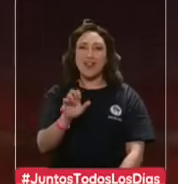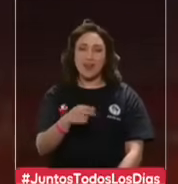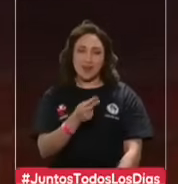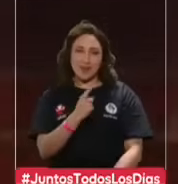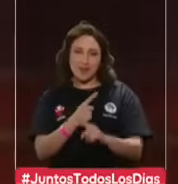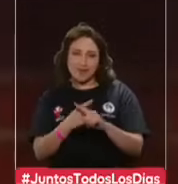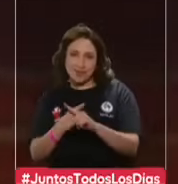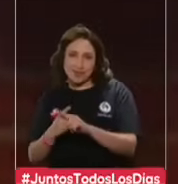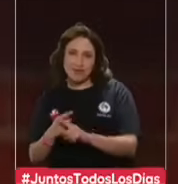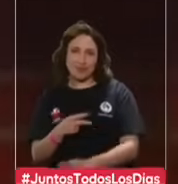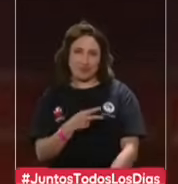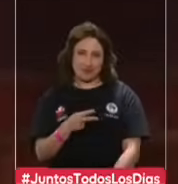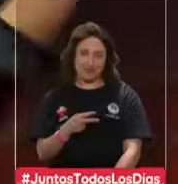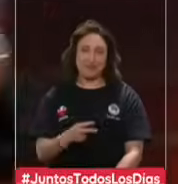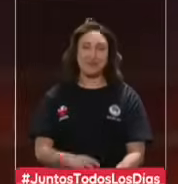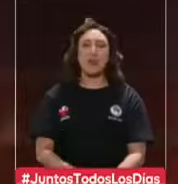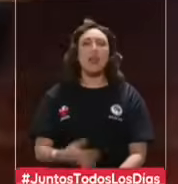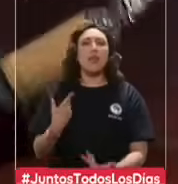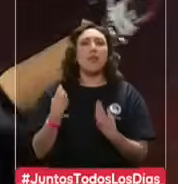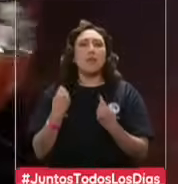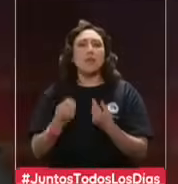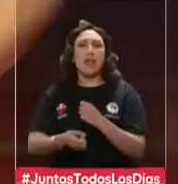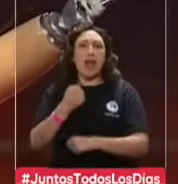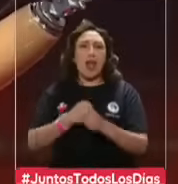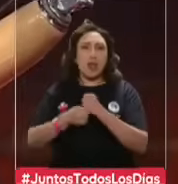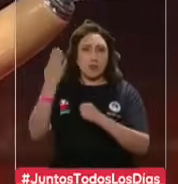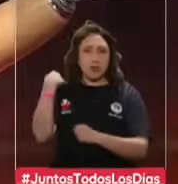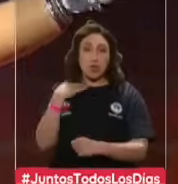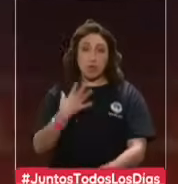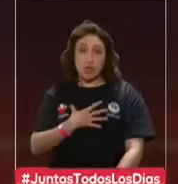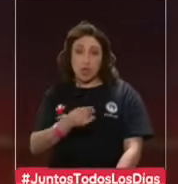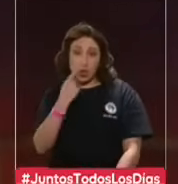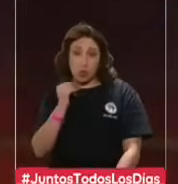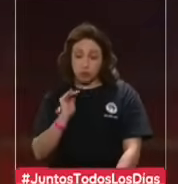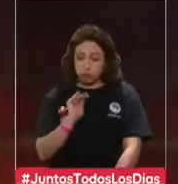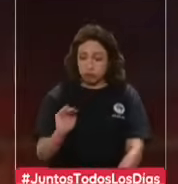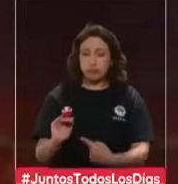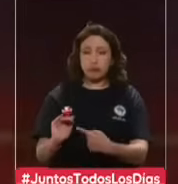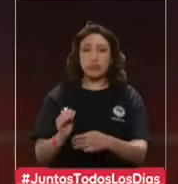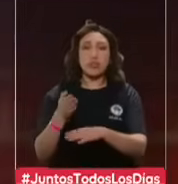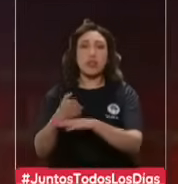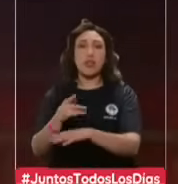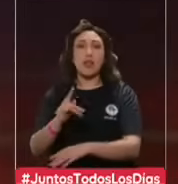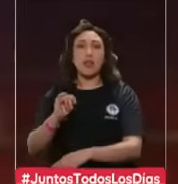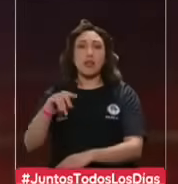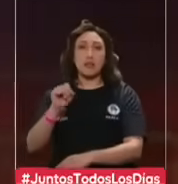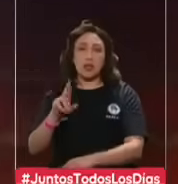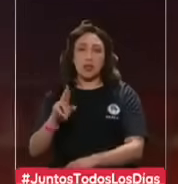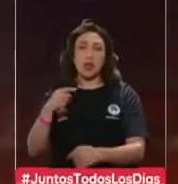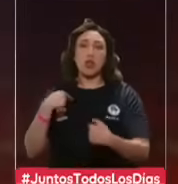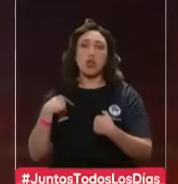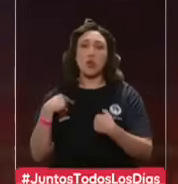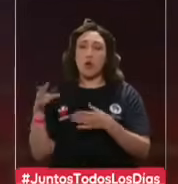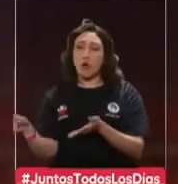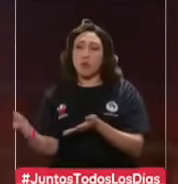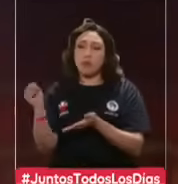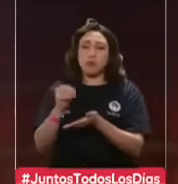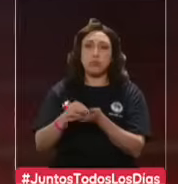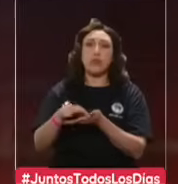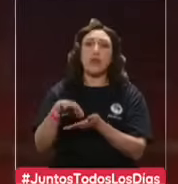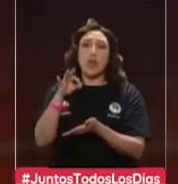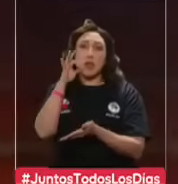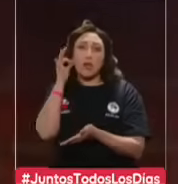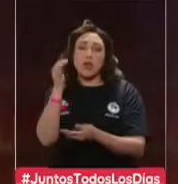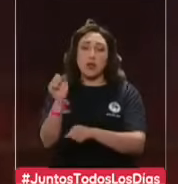Me pasó, ponte tú, que el año pasado mi hijo chiquitito que iba en kinder, yo lo mandaba en furgón escolar, bueno, a las 6:30 de la mañana me